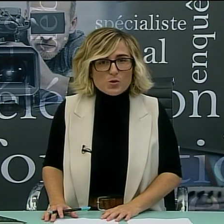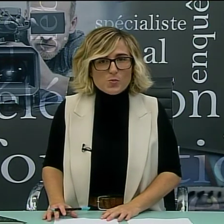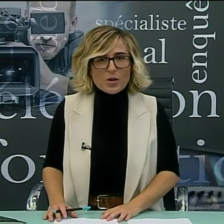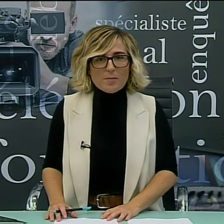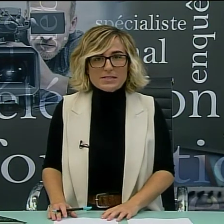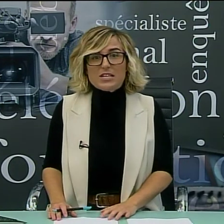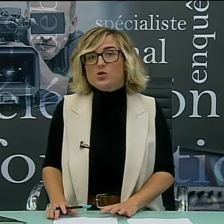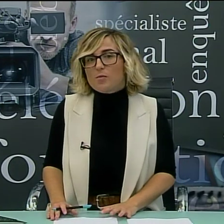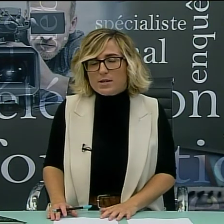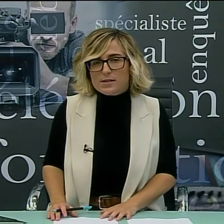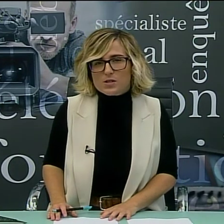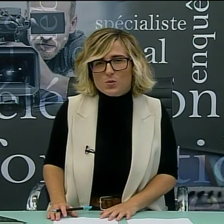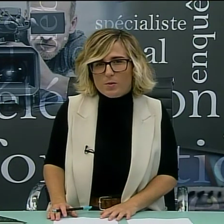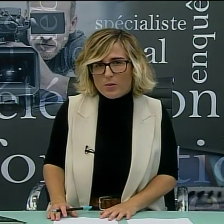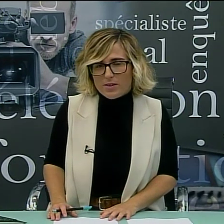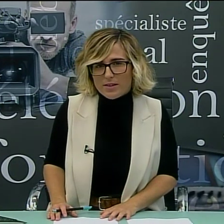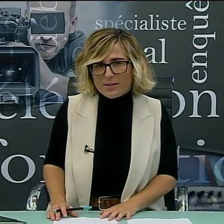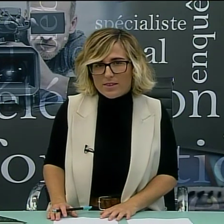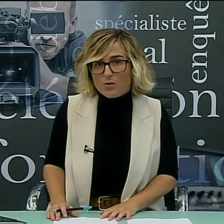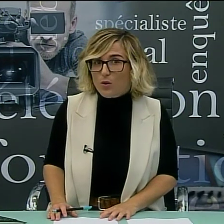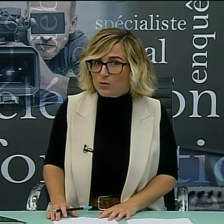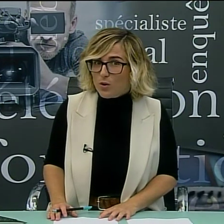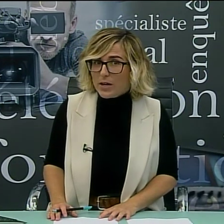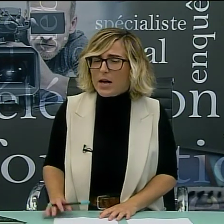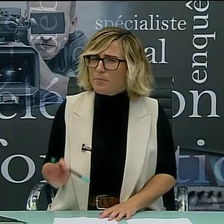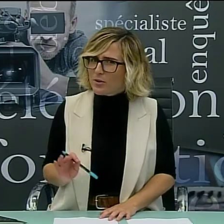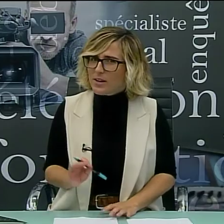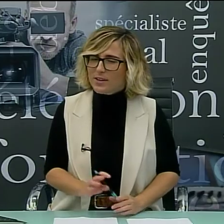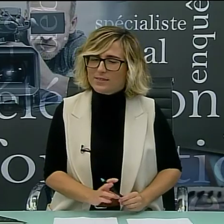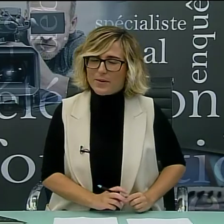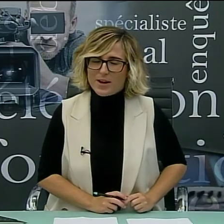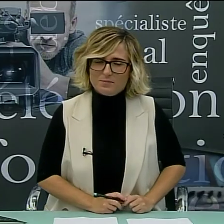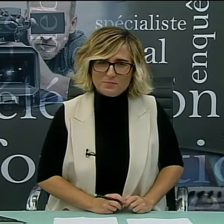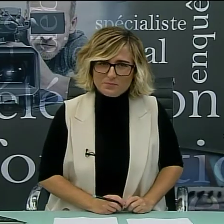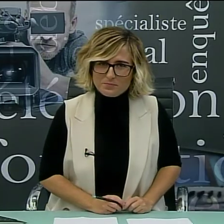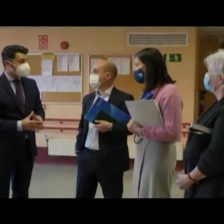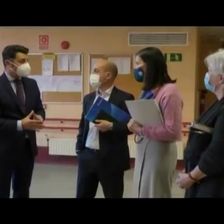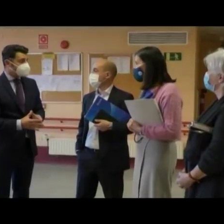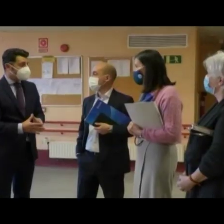apoyo a sus programas y sumarse a su nueva unidad de atención odontológica pionera en Cantabria.